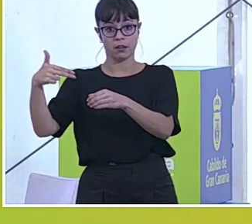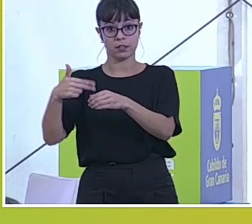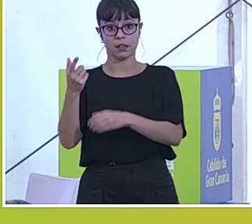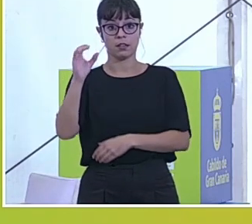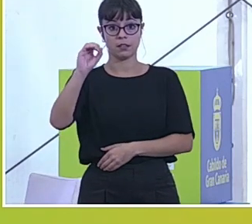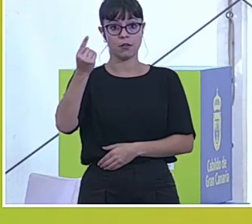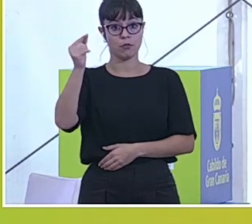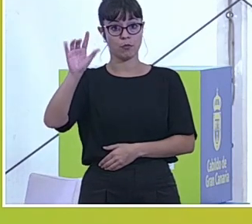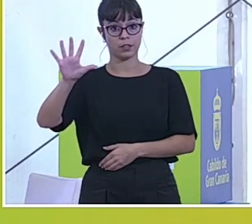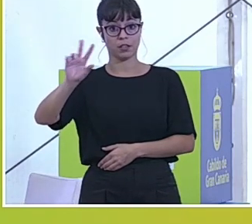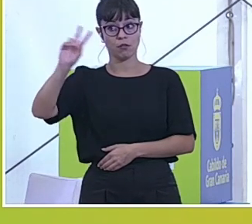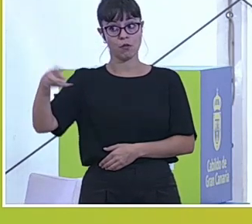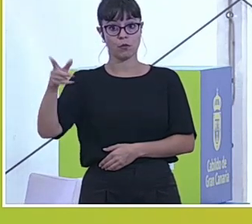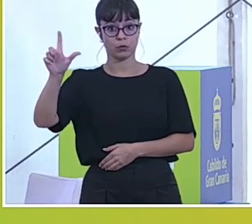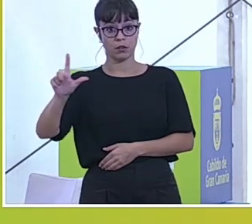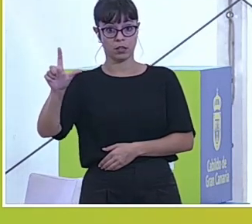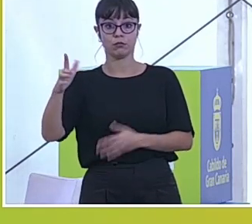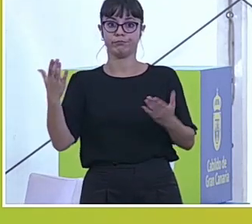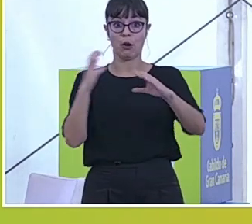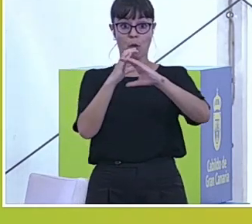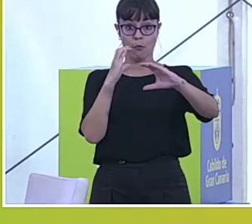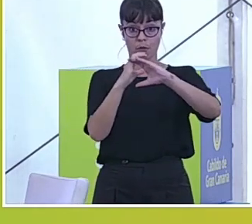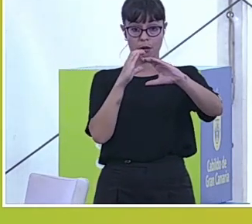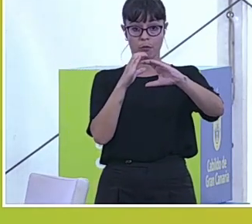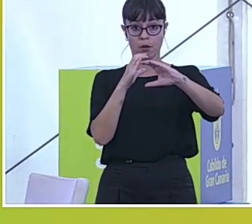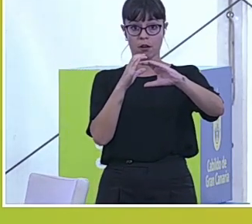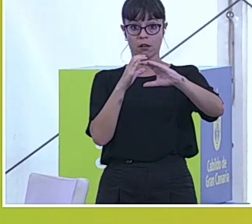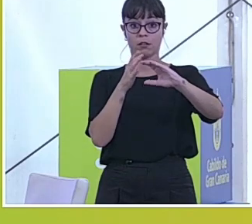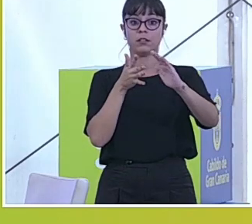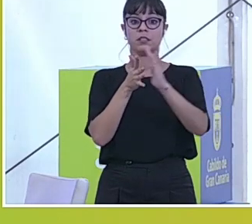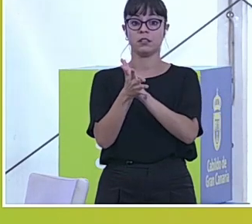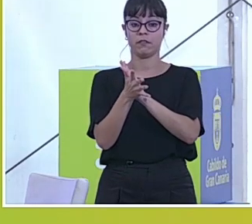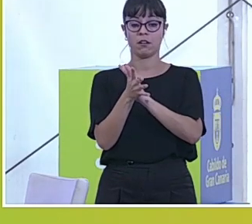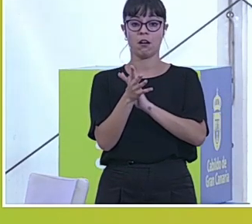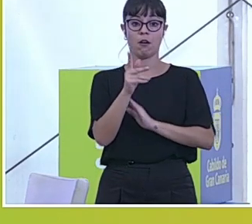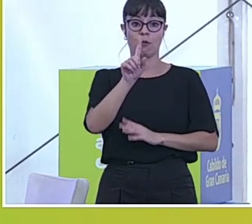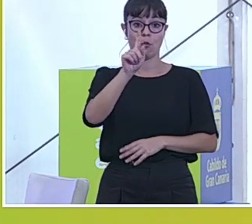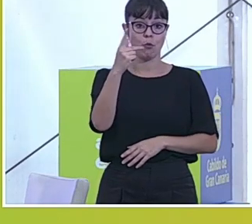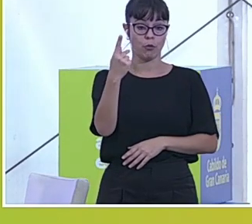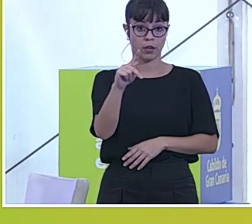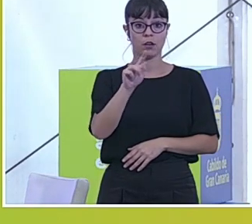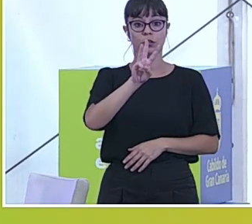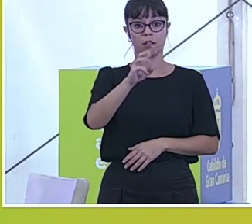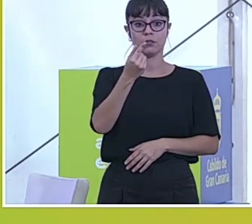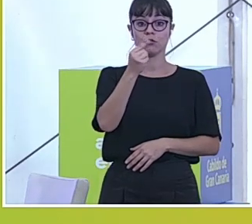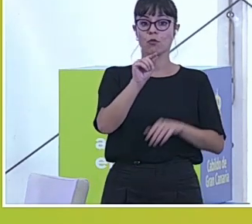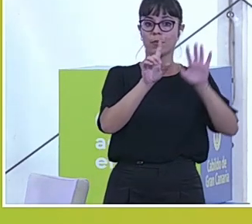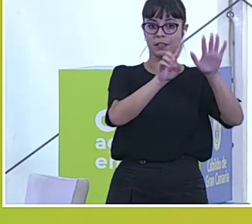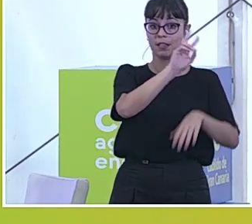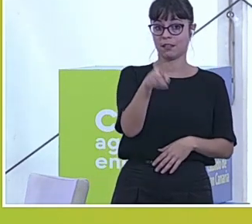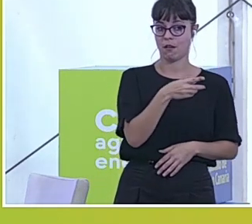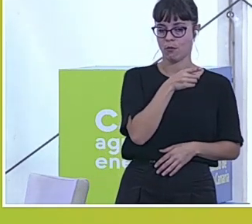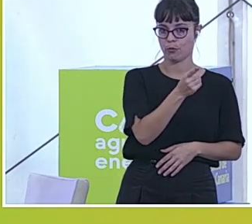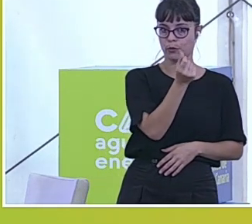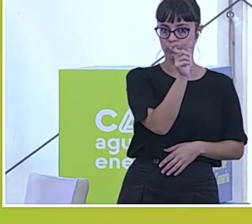autobús, es lo que marcamos ahí. Se requiere como unos 3,6 euros el kilogramo, ¿vale?, de hidrógeno para que el precio que